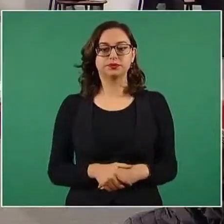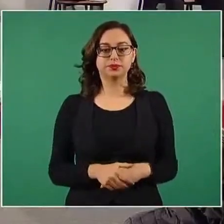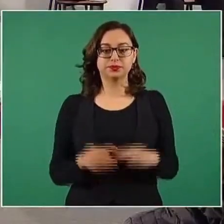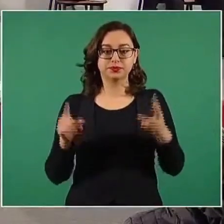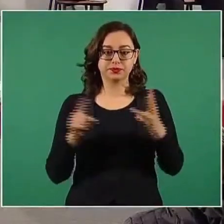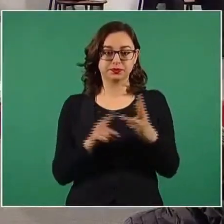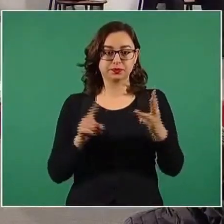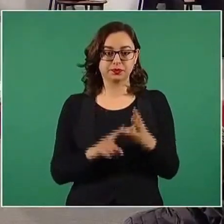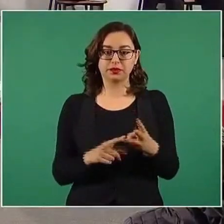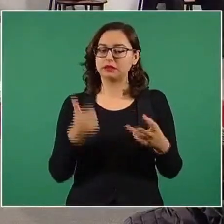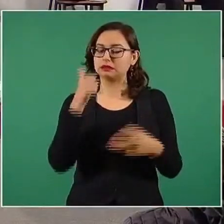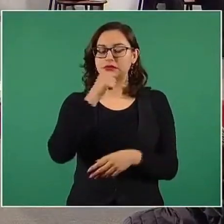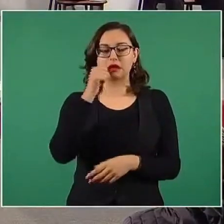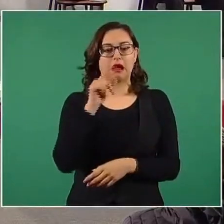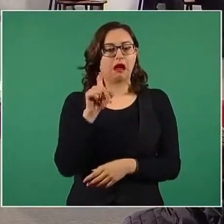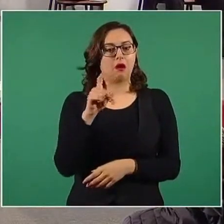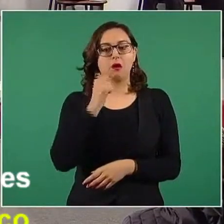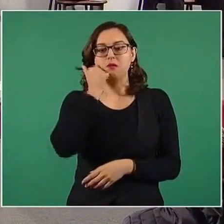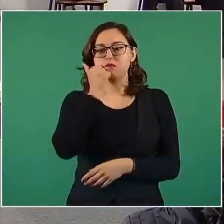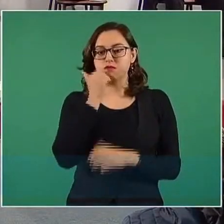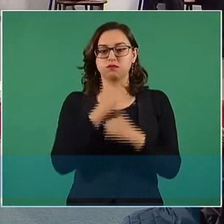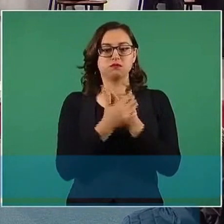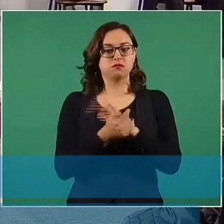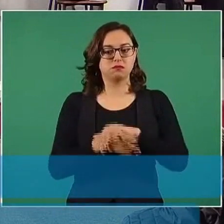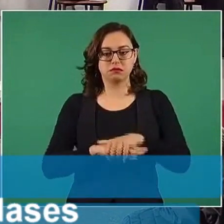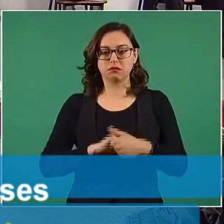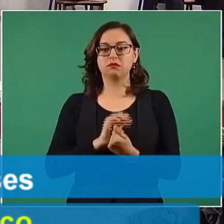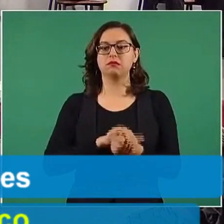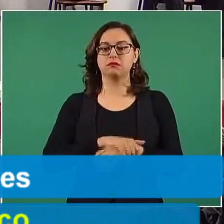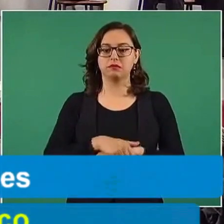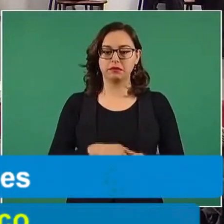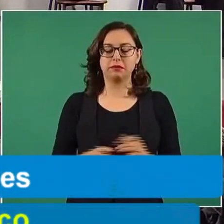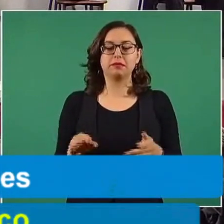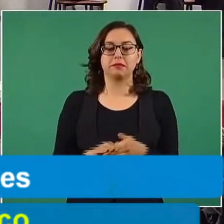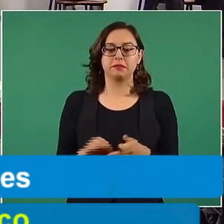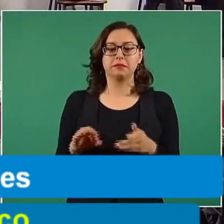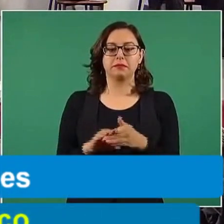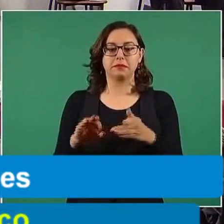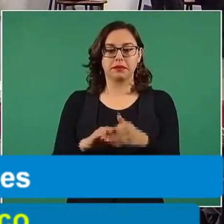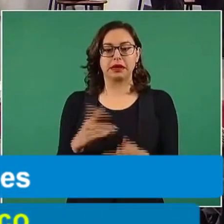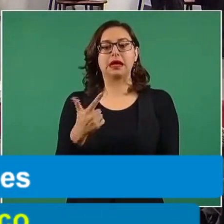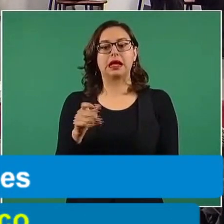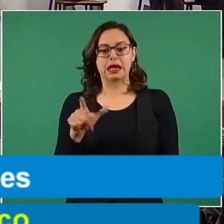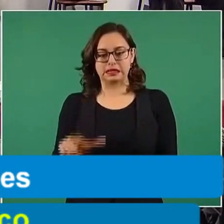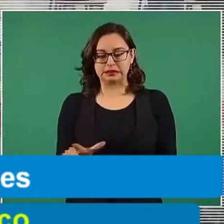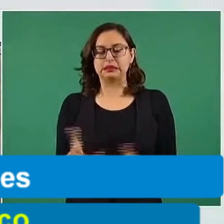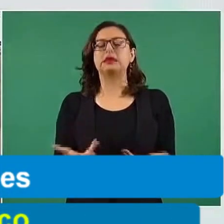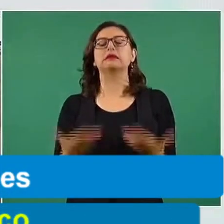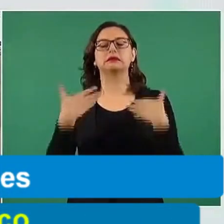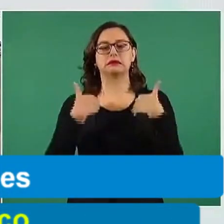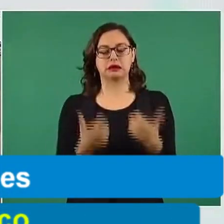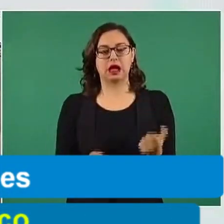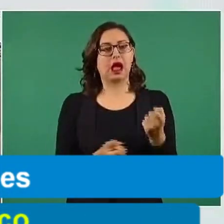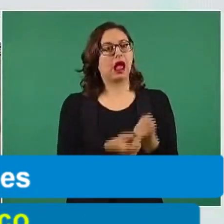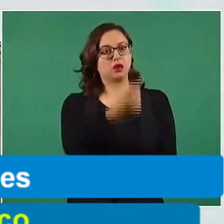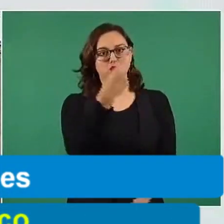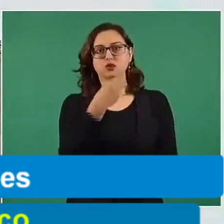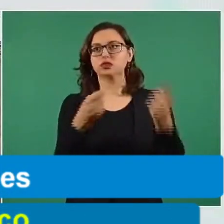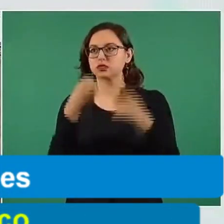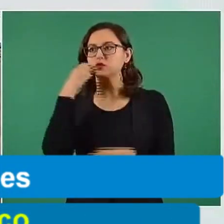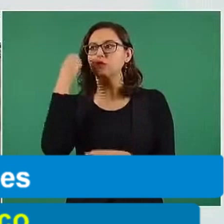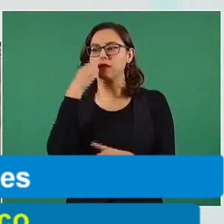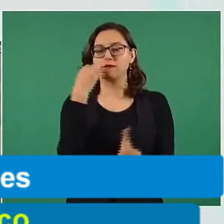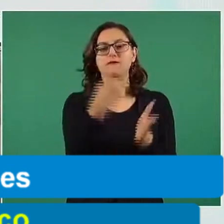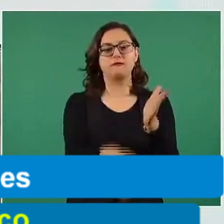lavarse las manos con agua y jabón o con gel antibacterial. Efectivamente, también estamos conscientes que hay escuelas que todavía no tienen